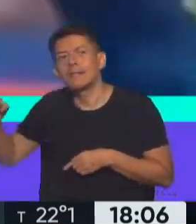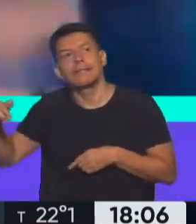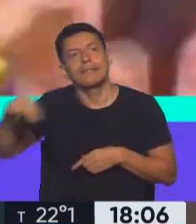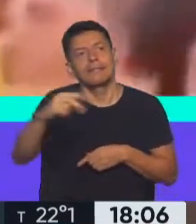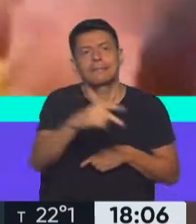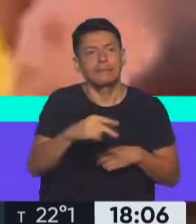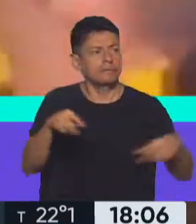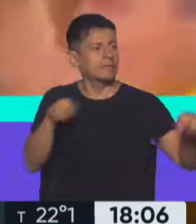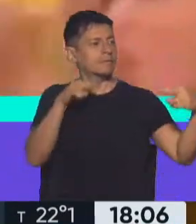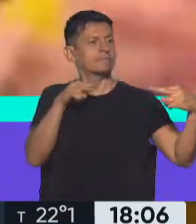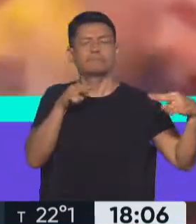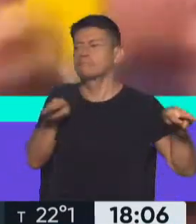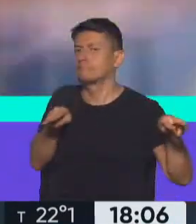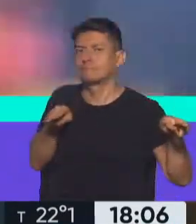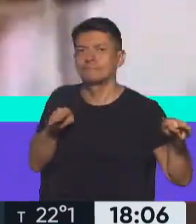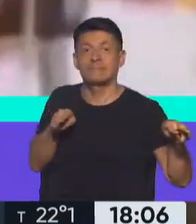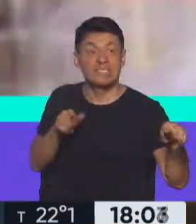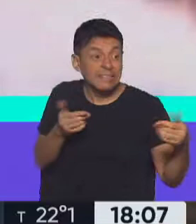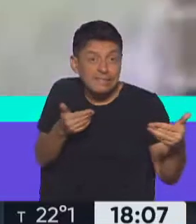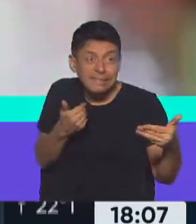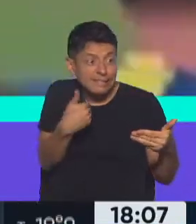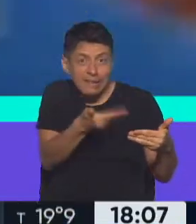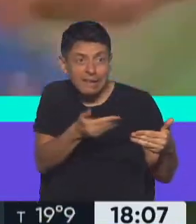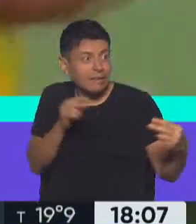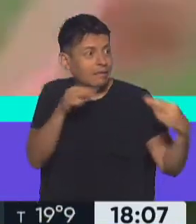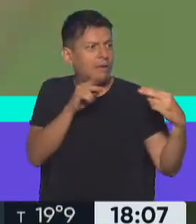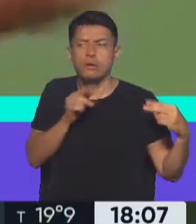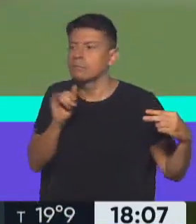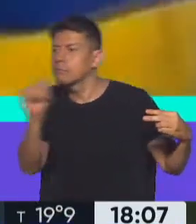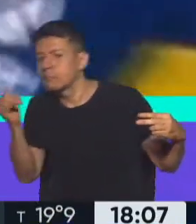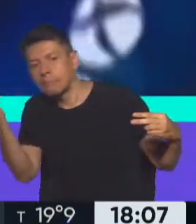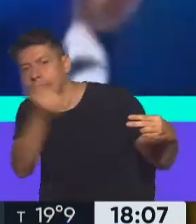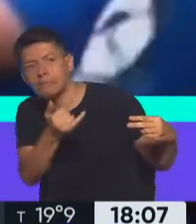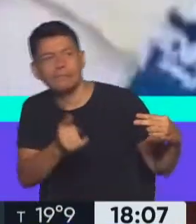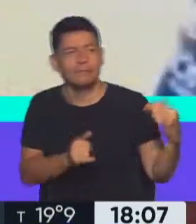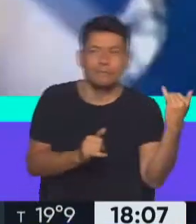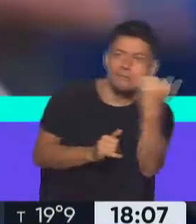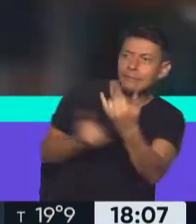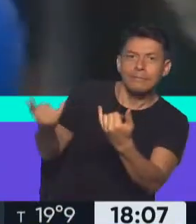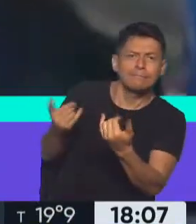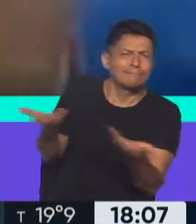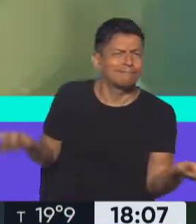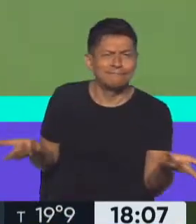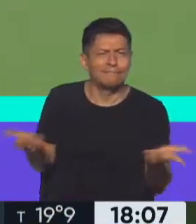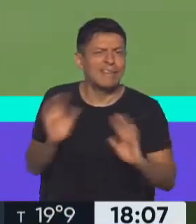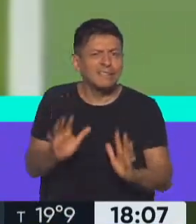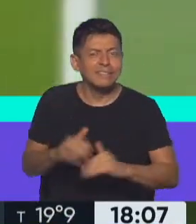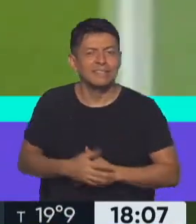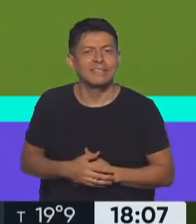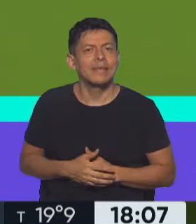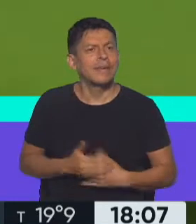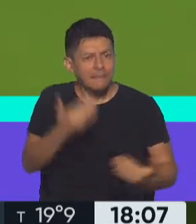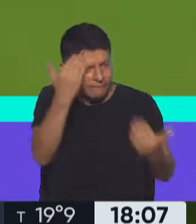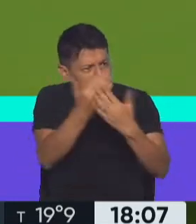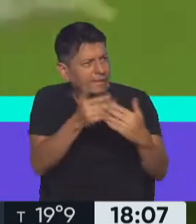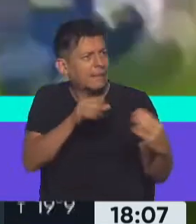frente a frente y no se hablan, o sea, están en el vestuario, están cerca y en lugar de hablar frente a frente hablan por los medios. Sí, sí, es así. Digamos, eso es lo que estaría pasando. Claro, eso es lo que pasa. No hay